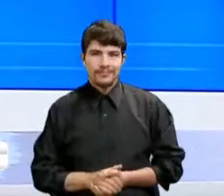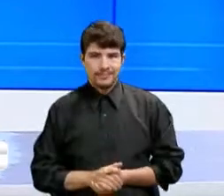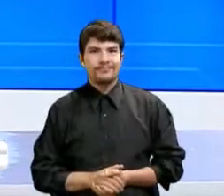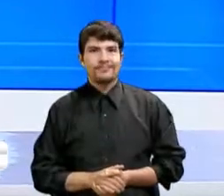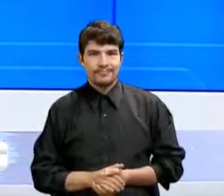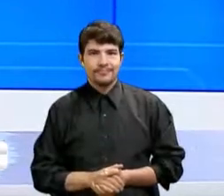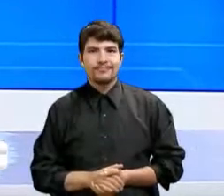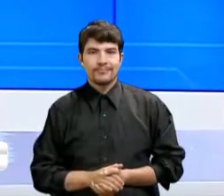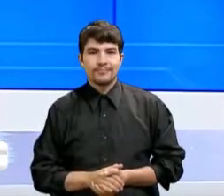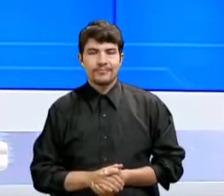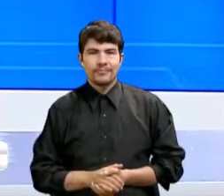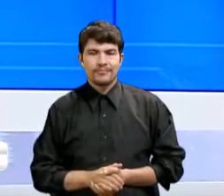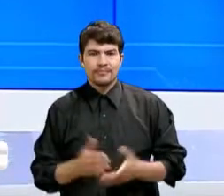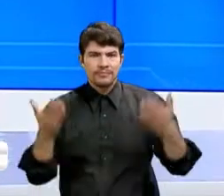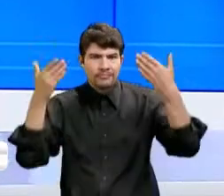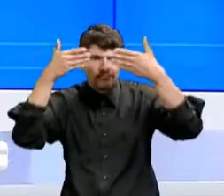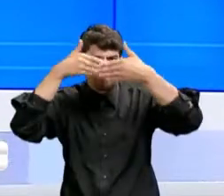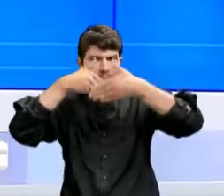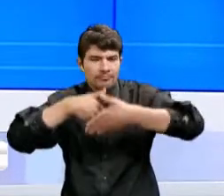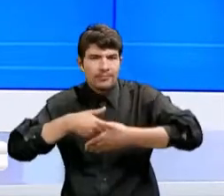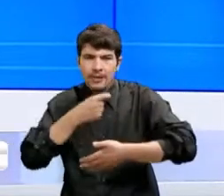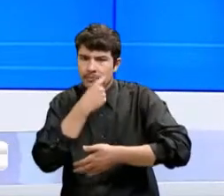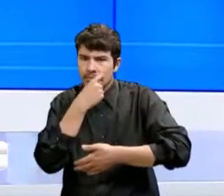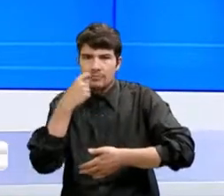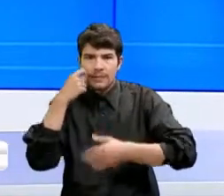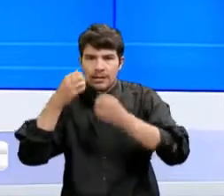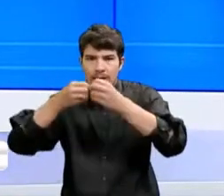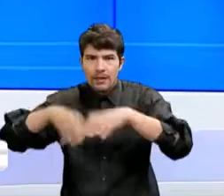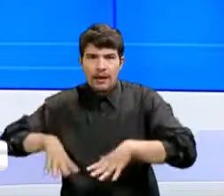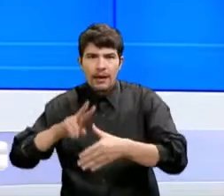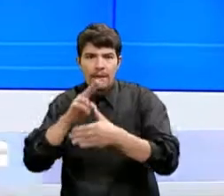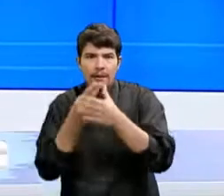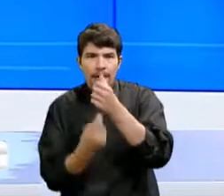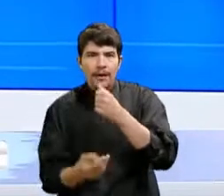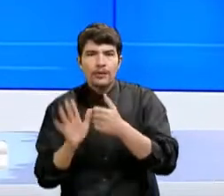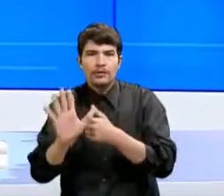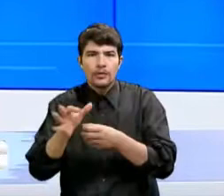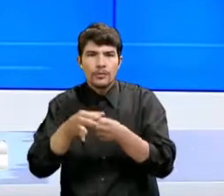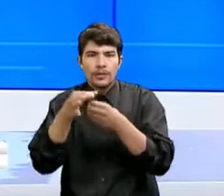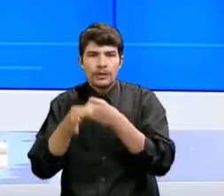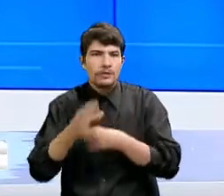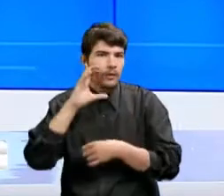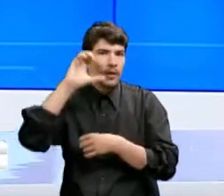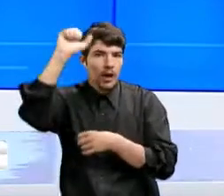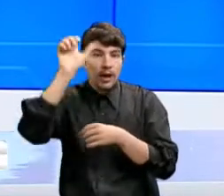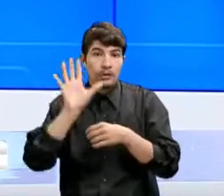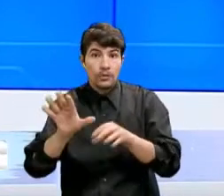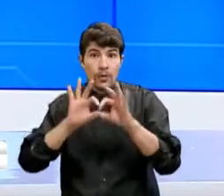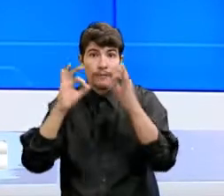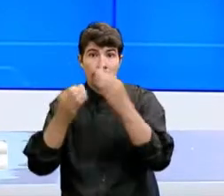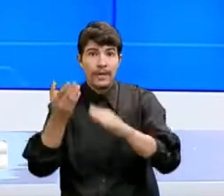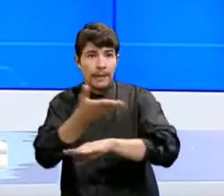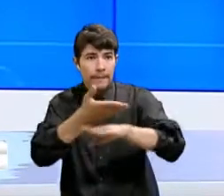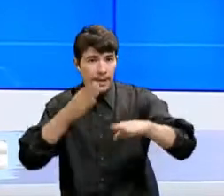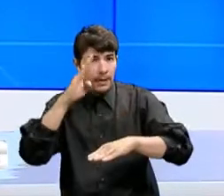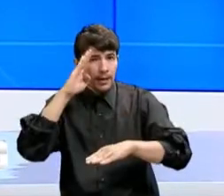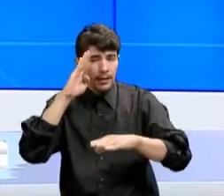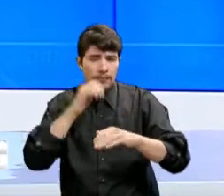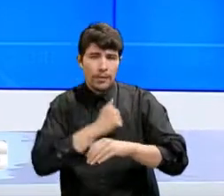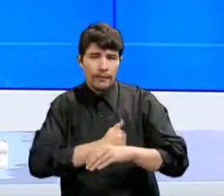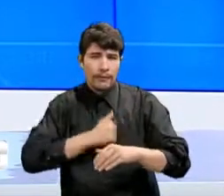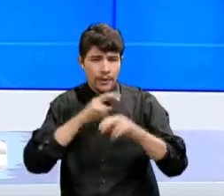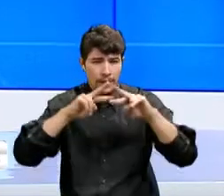y en un completo misterio se ha convertido la desaparición de una pareja en el municipio de ocaña su familia pide a las autoridades avanzar con la investigación